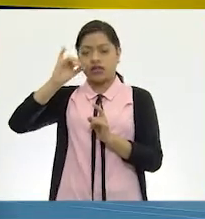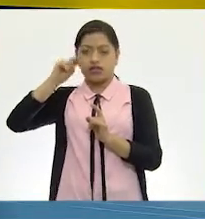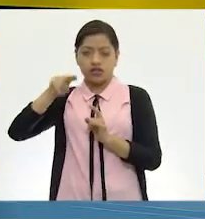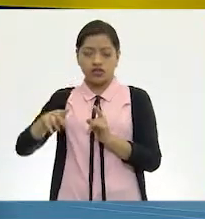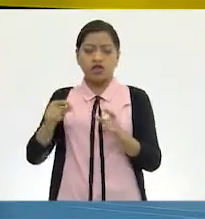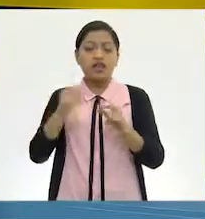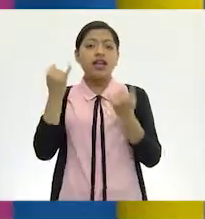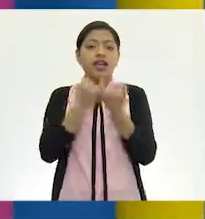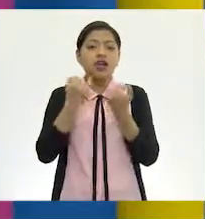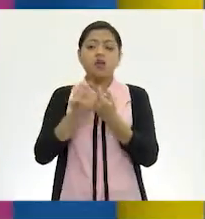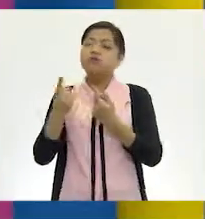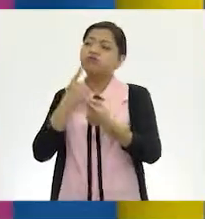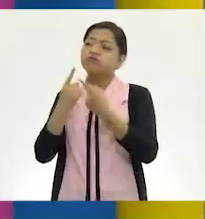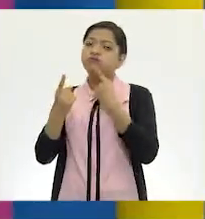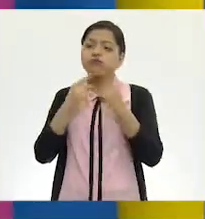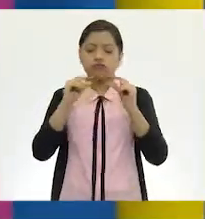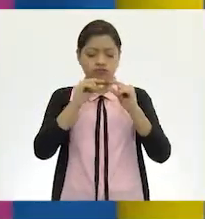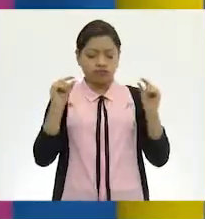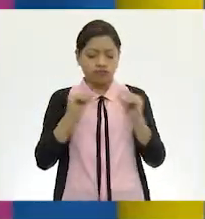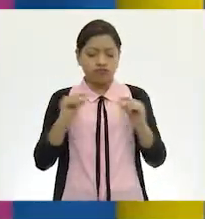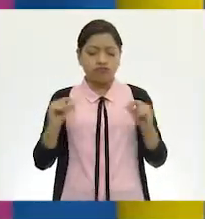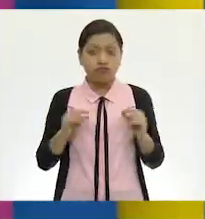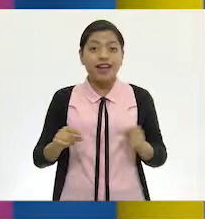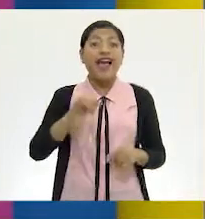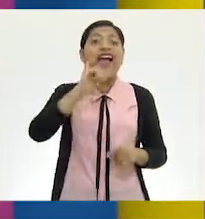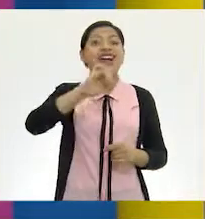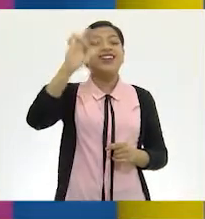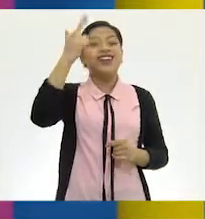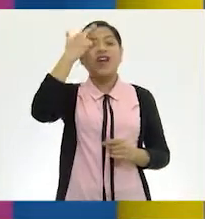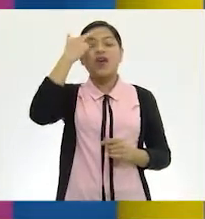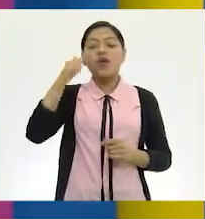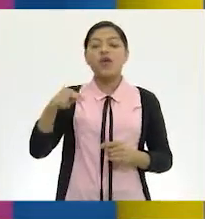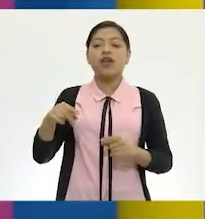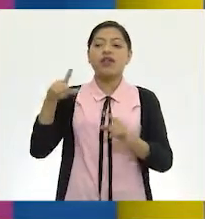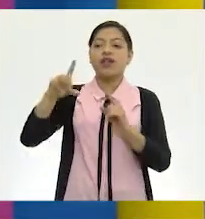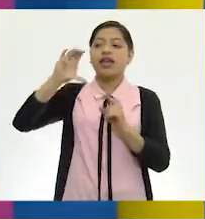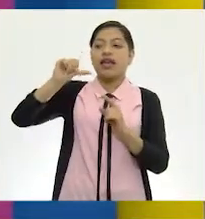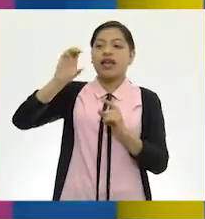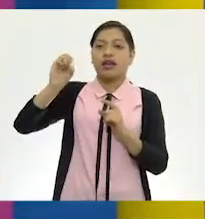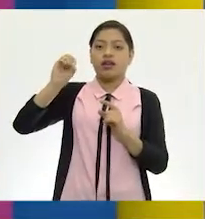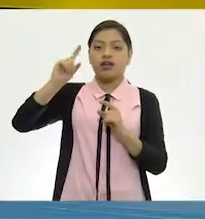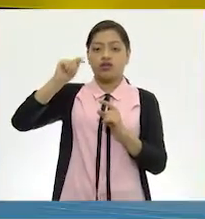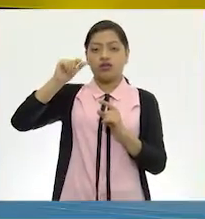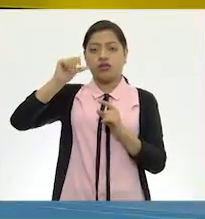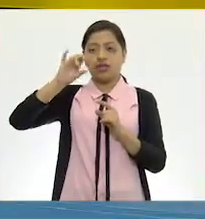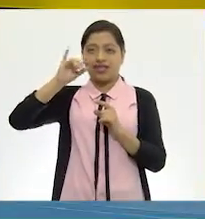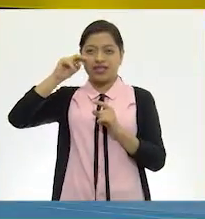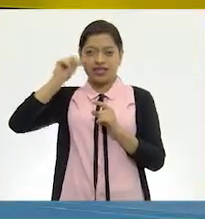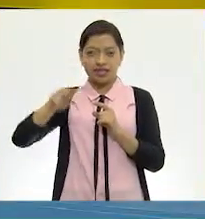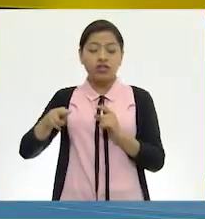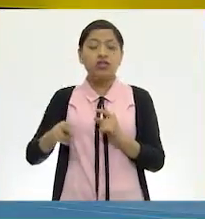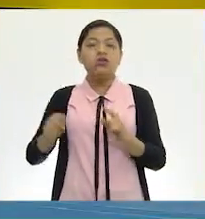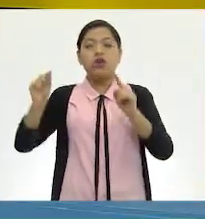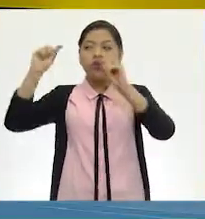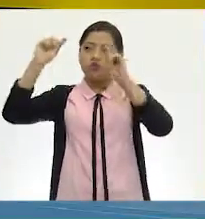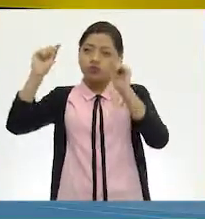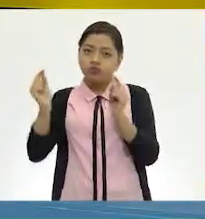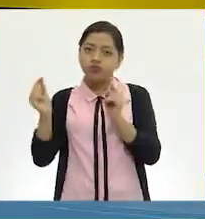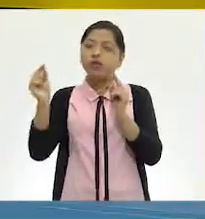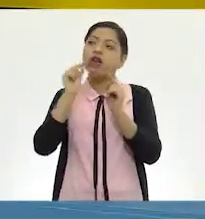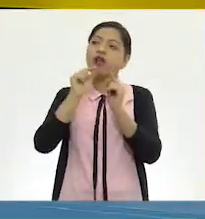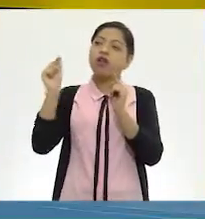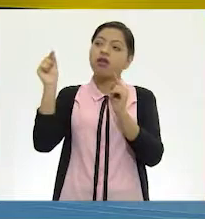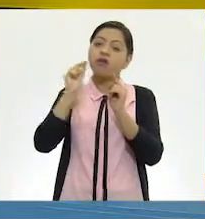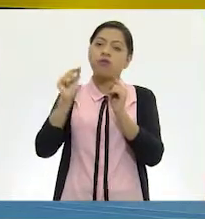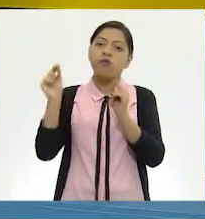¿recuerdas? Exacto, tuvimos una sesión de lo importante que eran las acotaciones. Así es, las acotaciones que van siempre entre paréntesis y